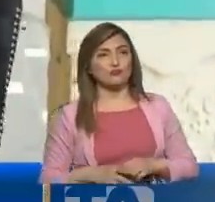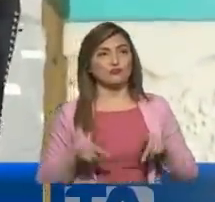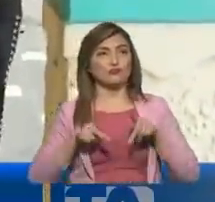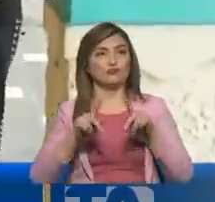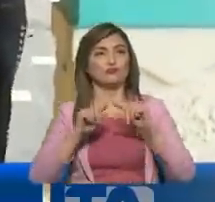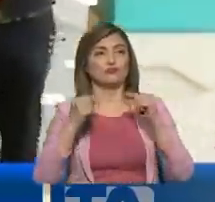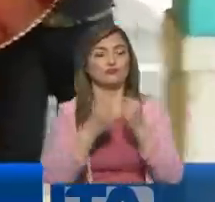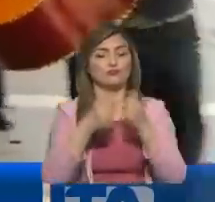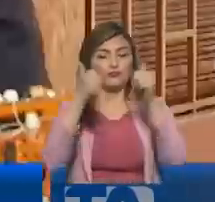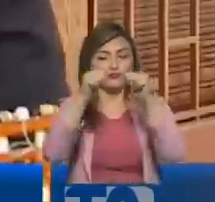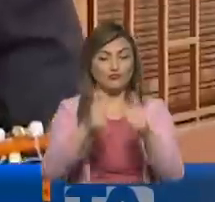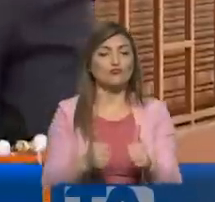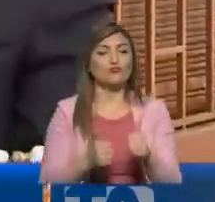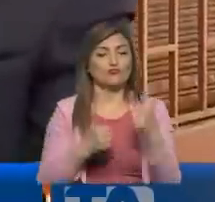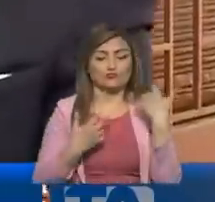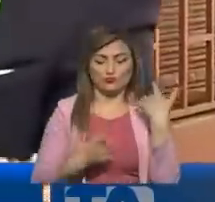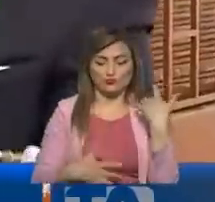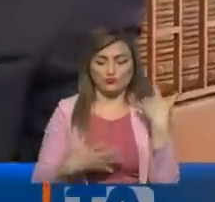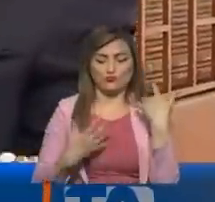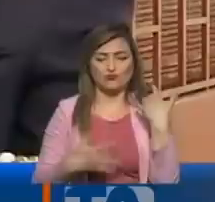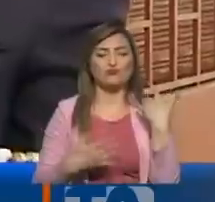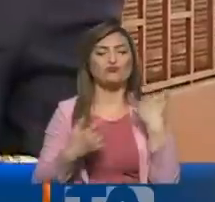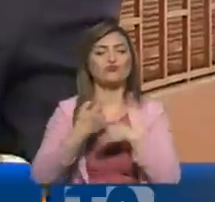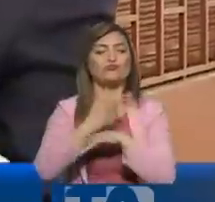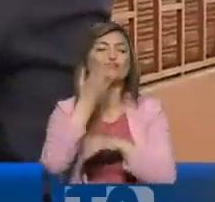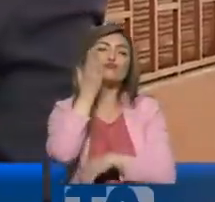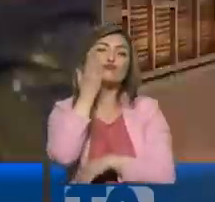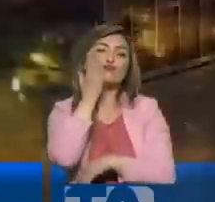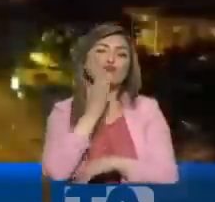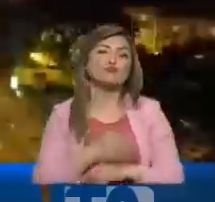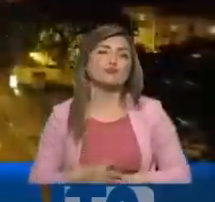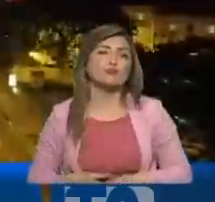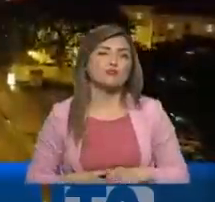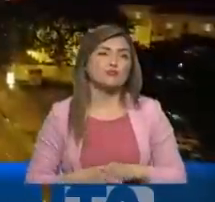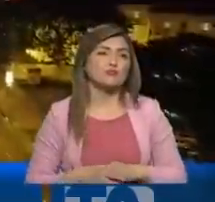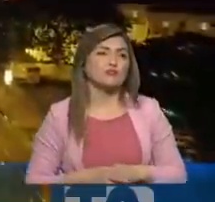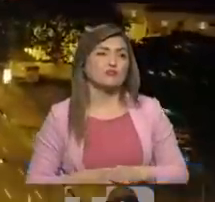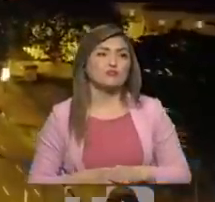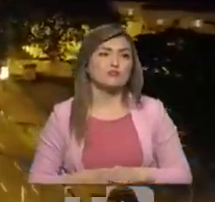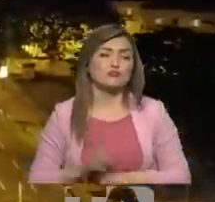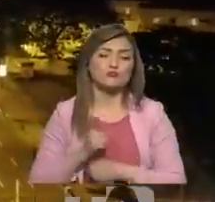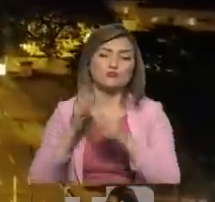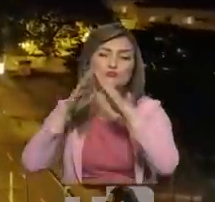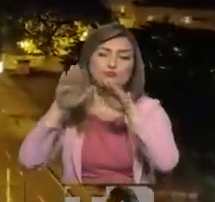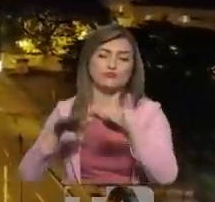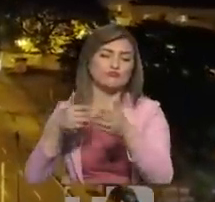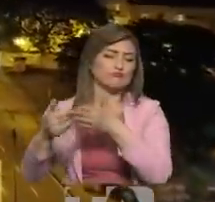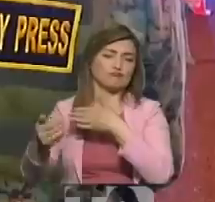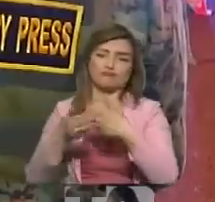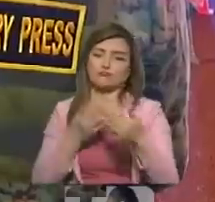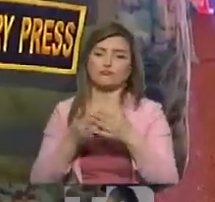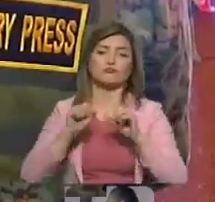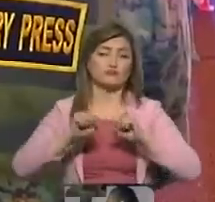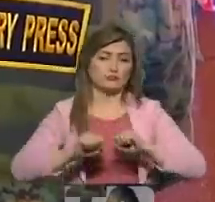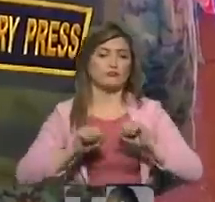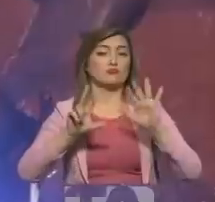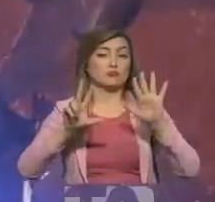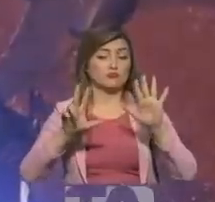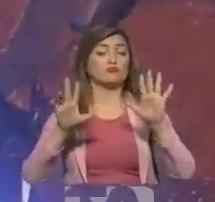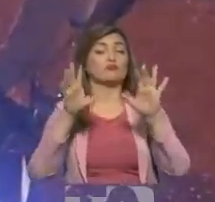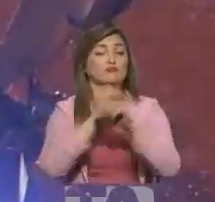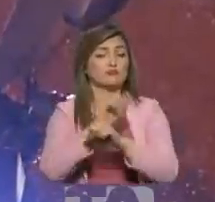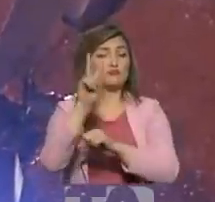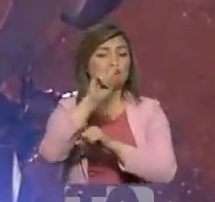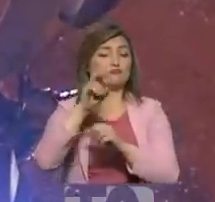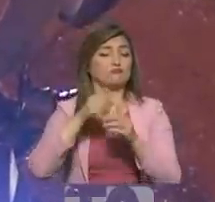de grupos artísticos que se dedican a dar serenatas a las madres en su día. Esto pese al confinamiento de fin de semana que desde las 8 de la noche de este